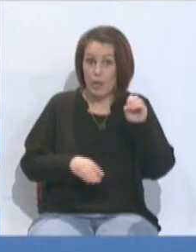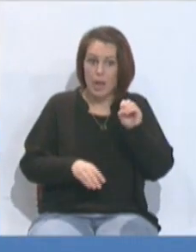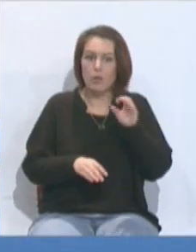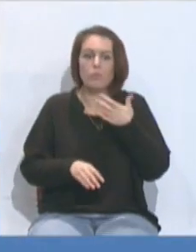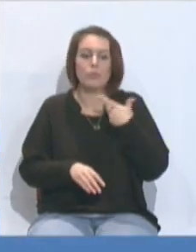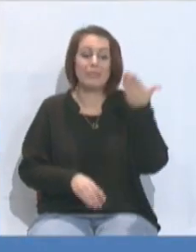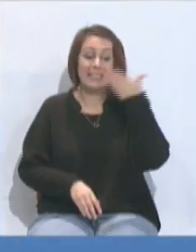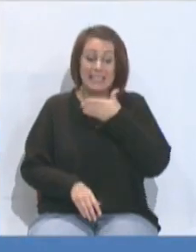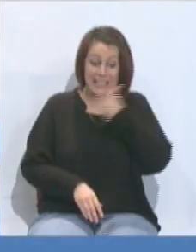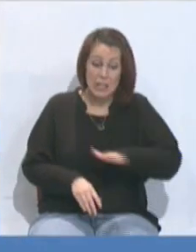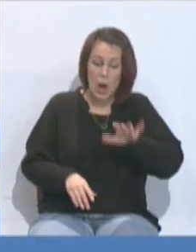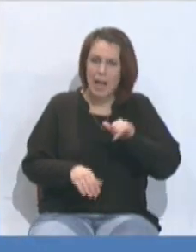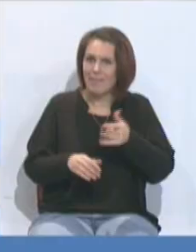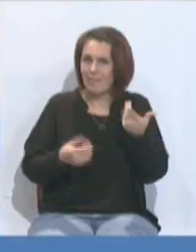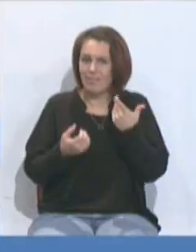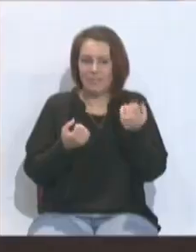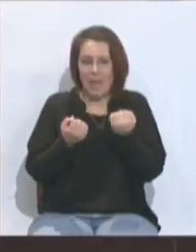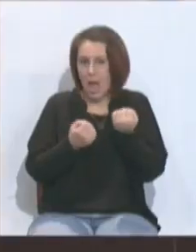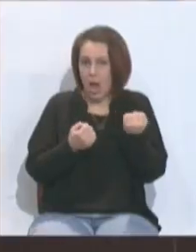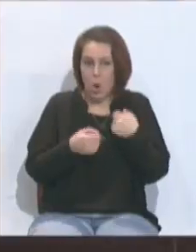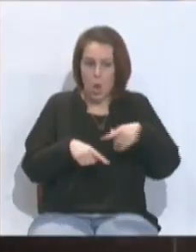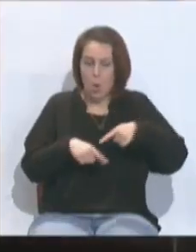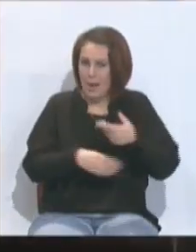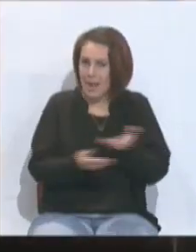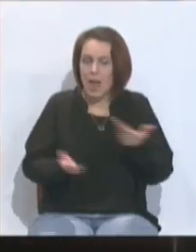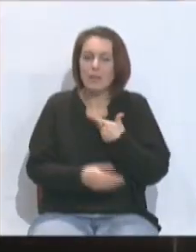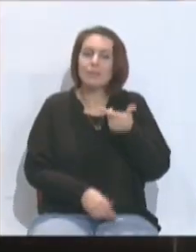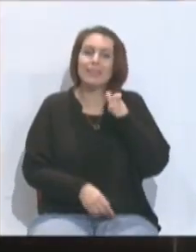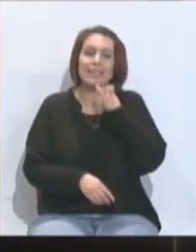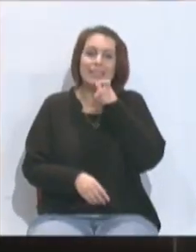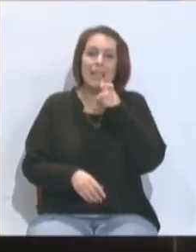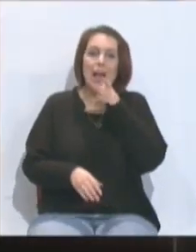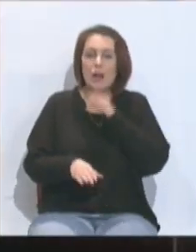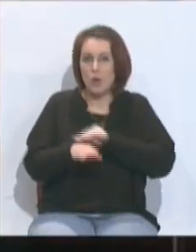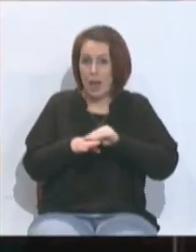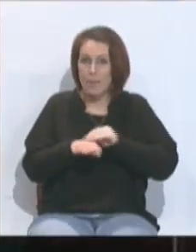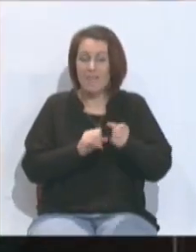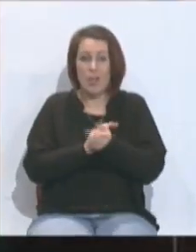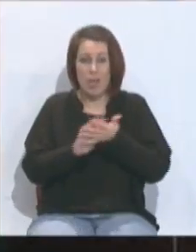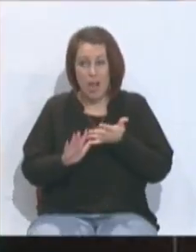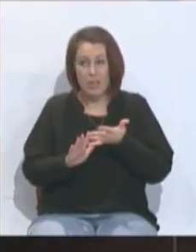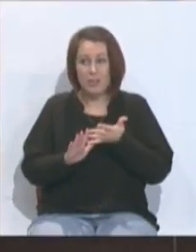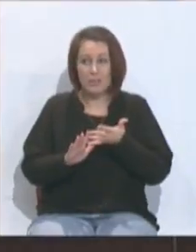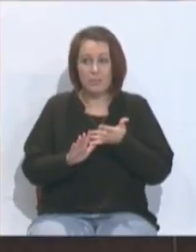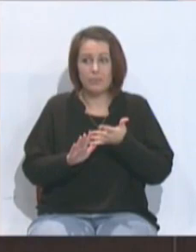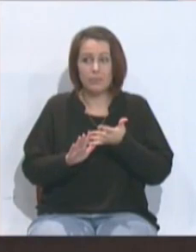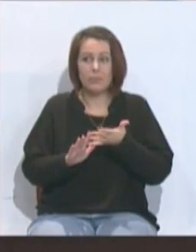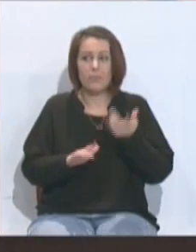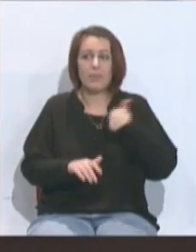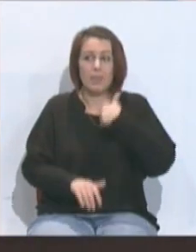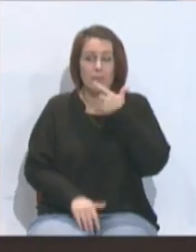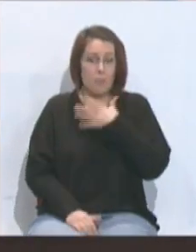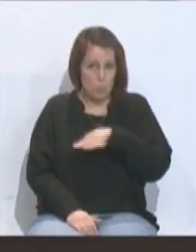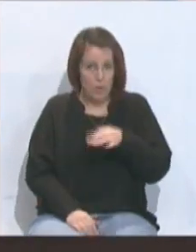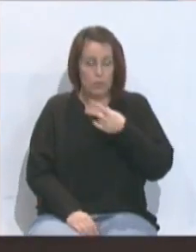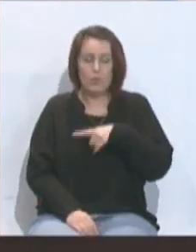cualquier vehículo permitido. Con la tasa de alcoholemia, con la velocidad, y se puede decir